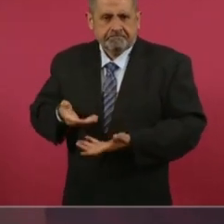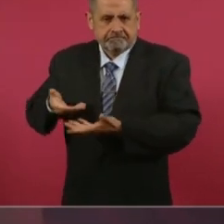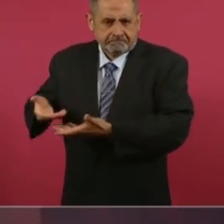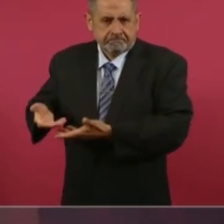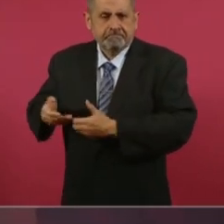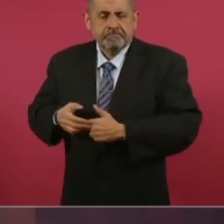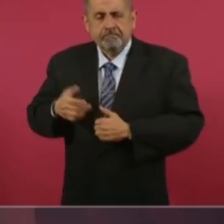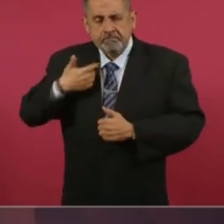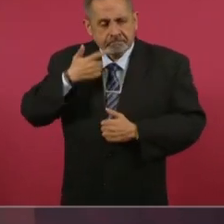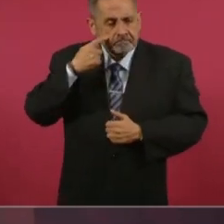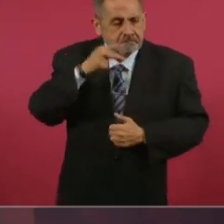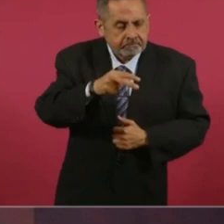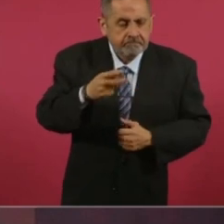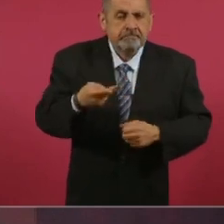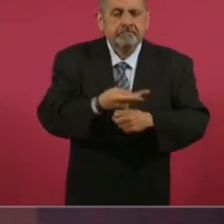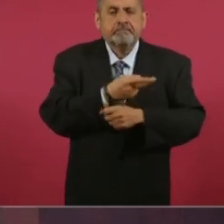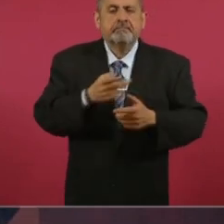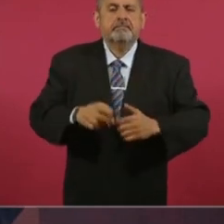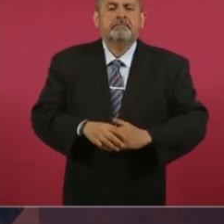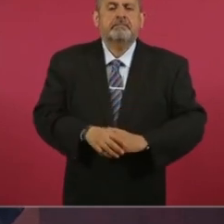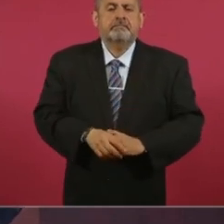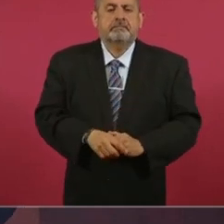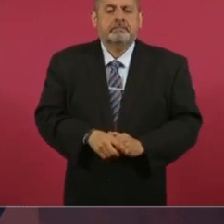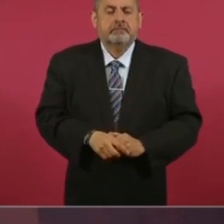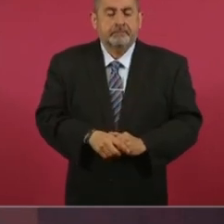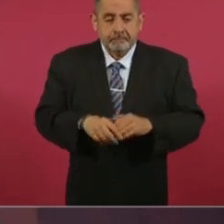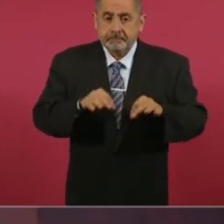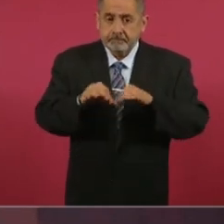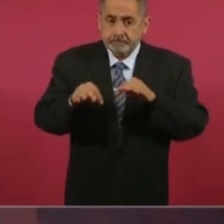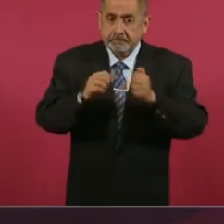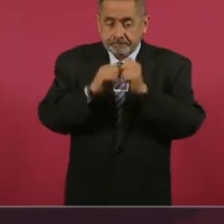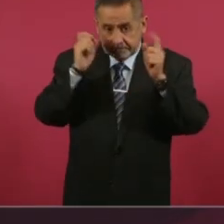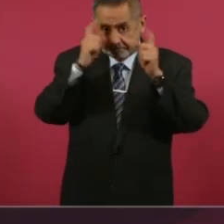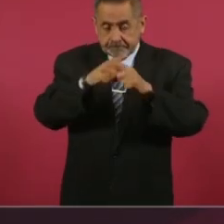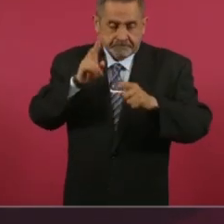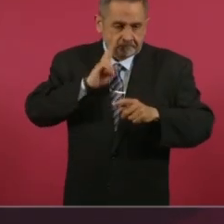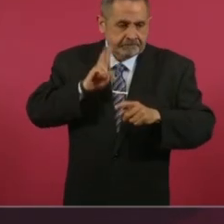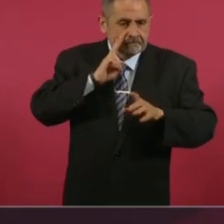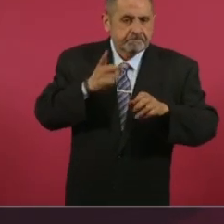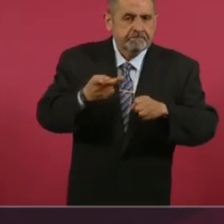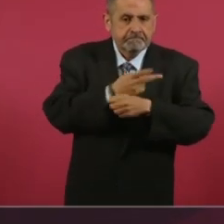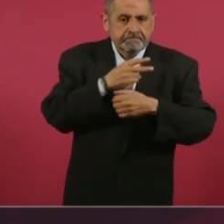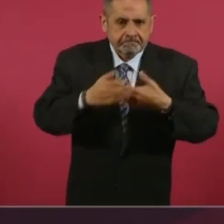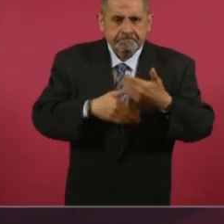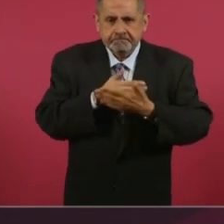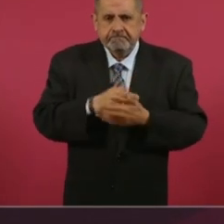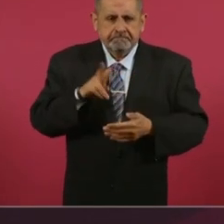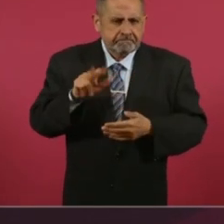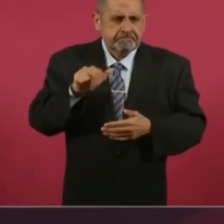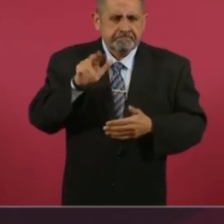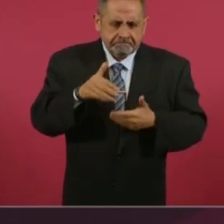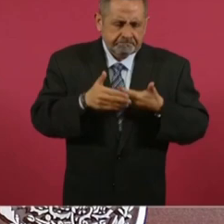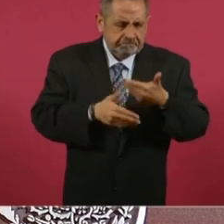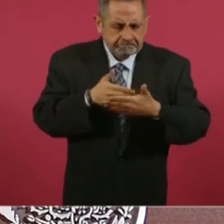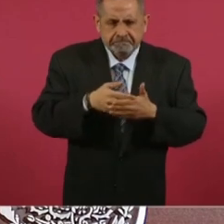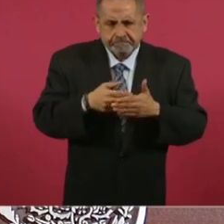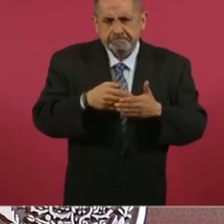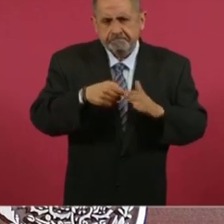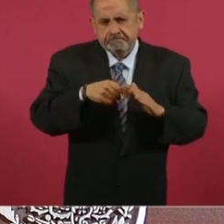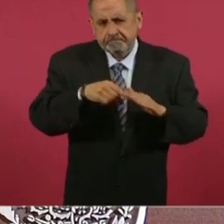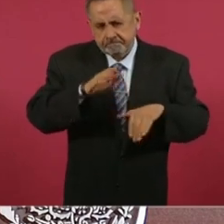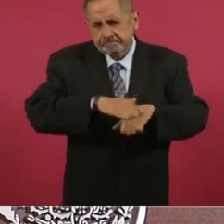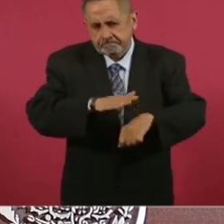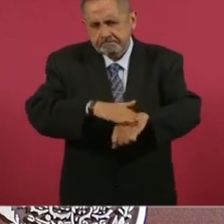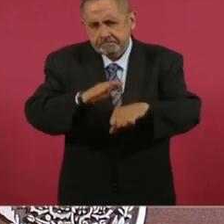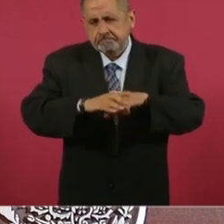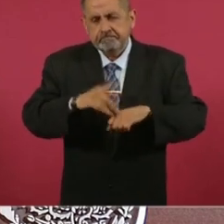cómo vamos. Son trabajos complejos, pero se ha ido avanzando, pero